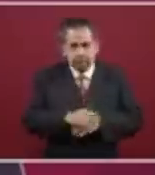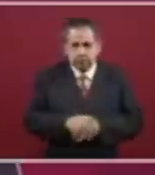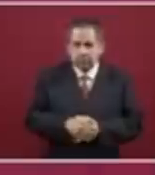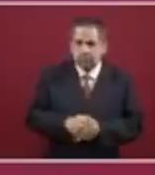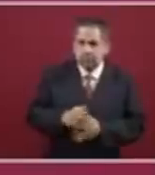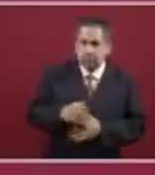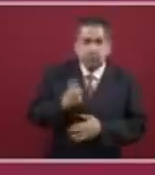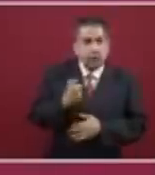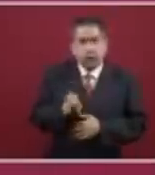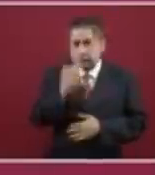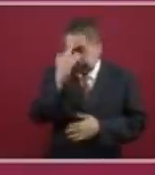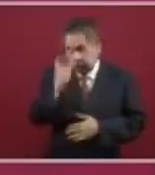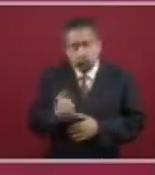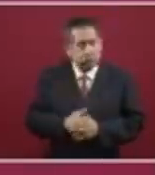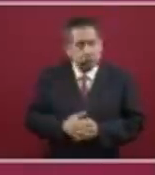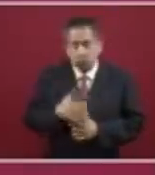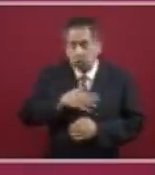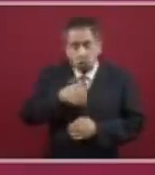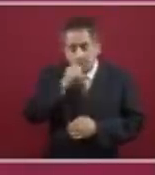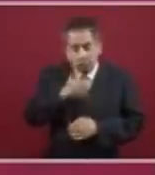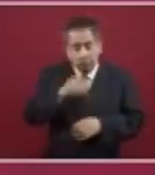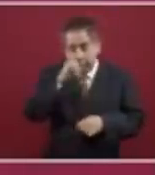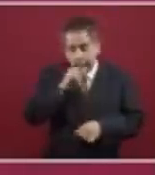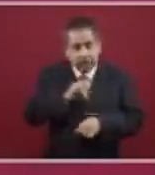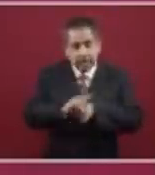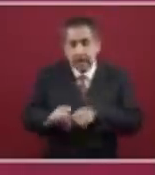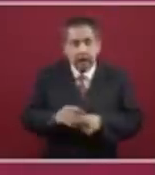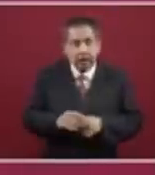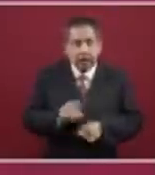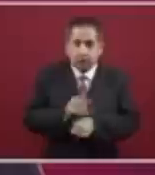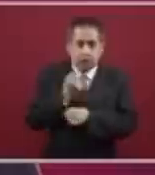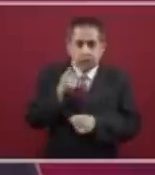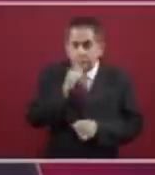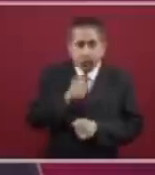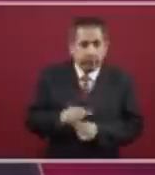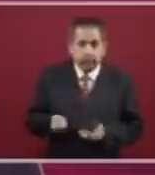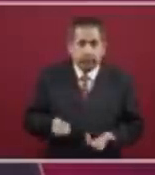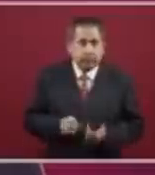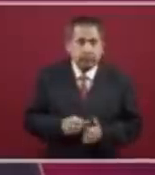Y así es, no tenemos derecho a fallar.